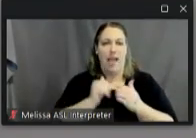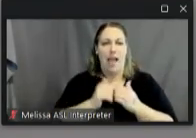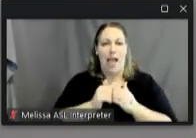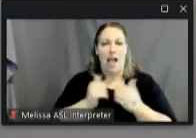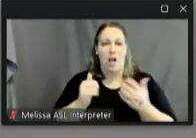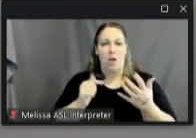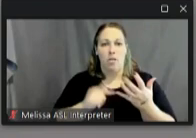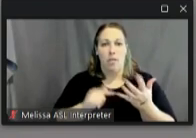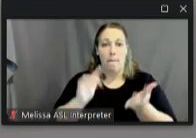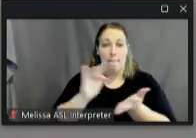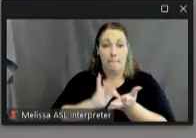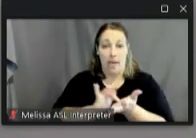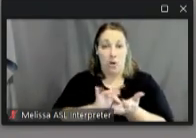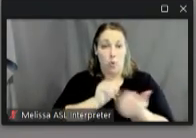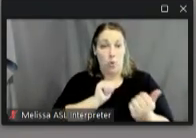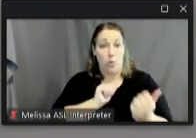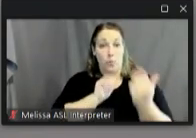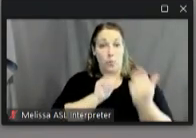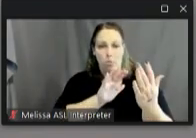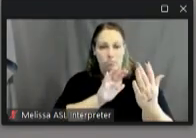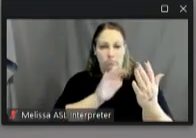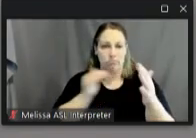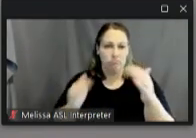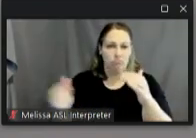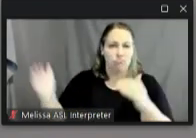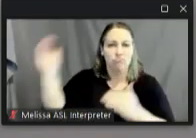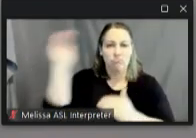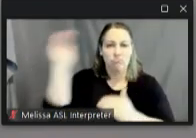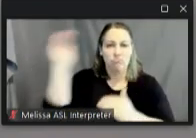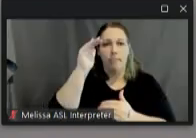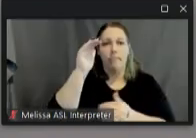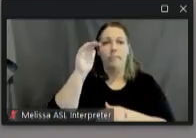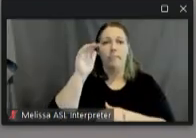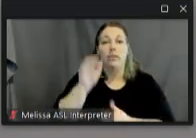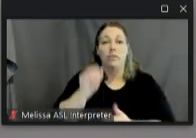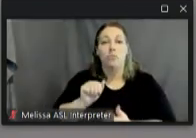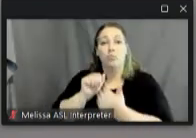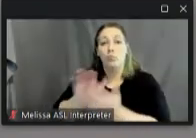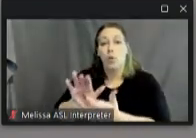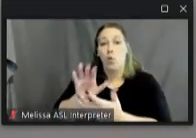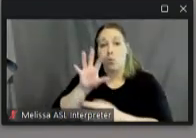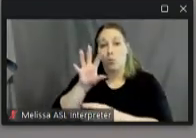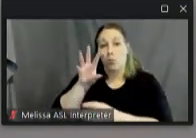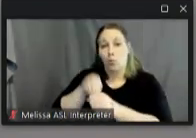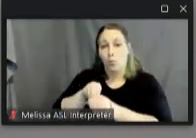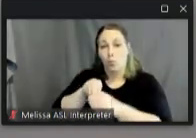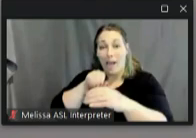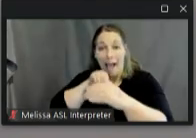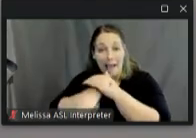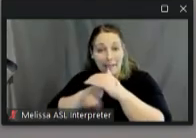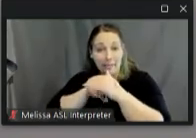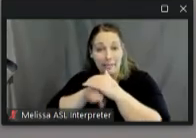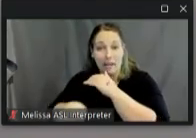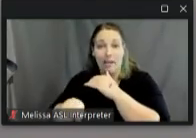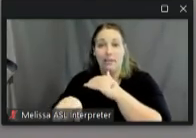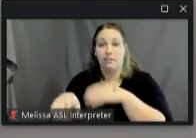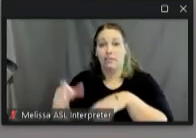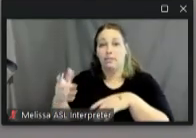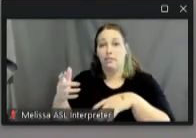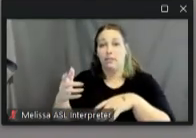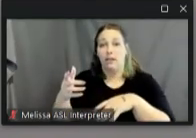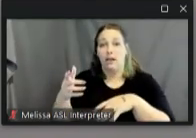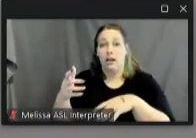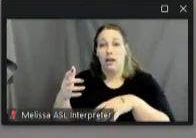enfoque de acceso a la vida digna y sin miedo para todos y todas las personas en nuestro país. Sin